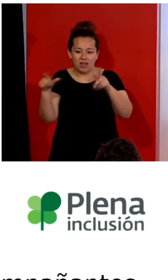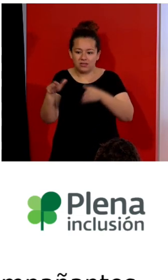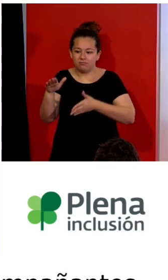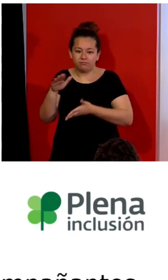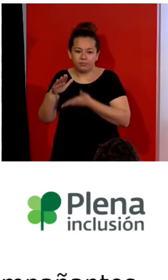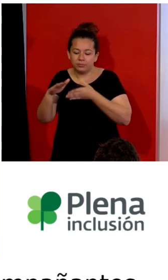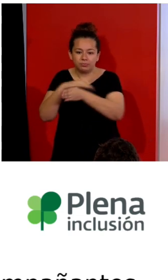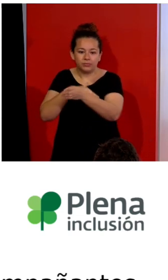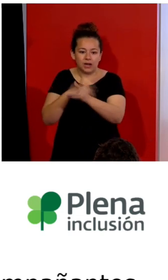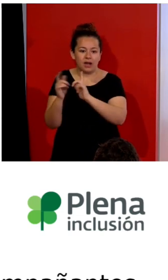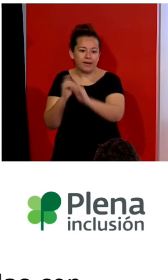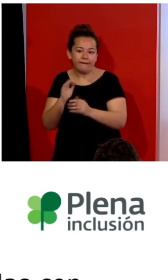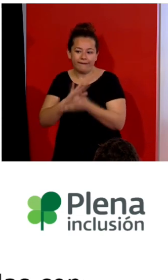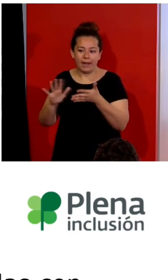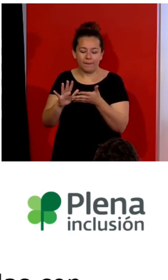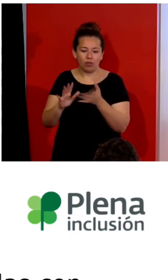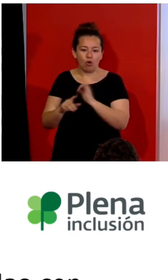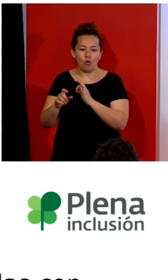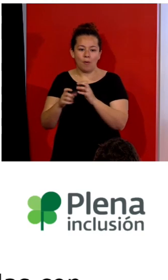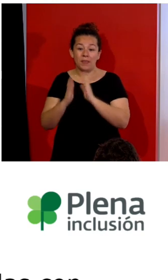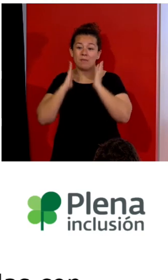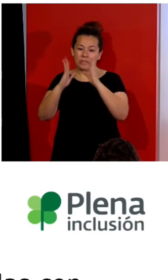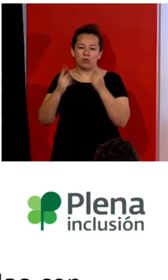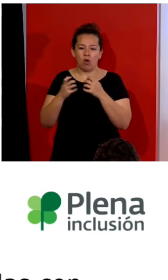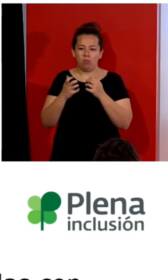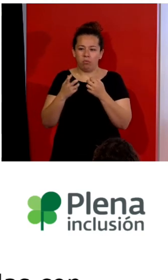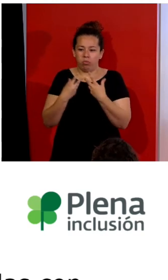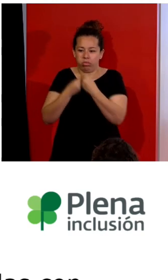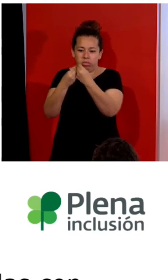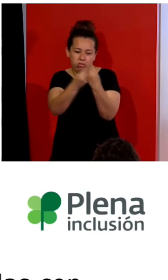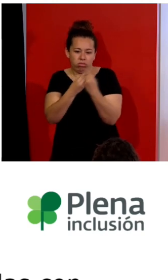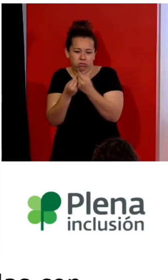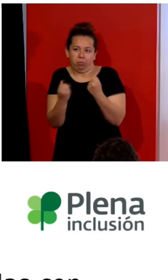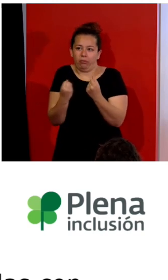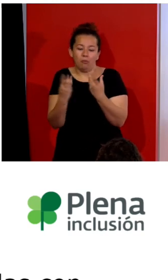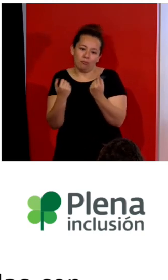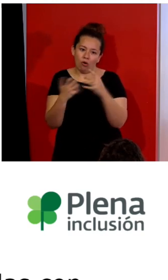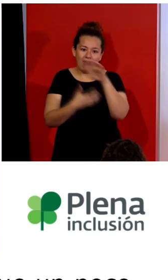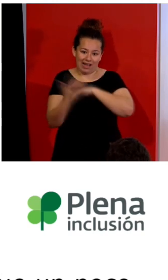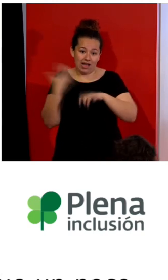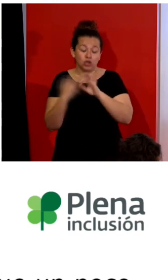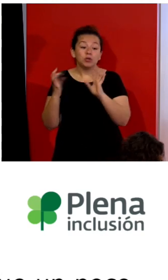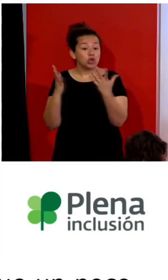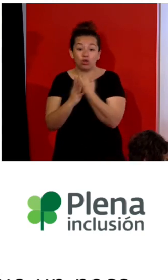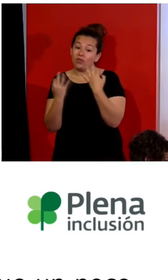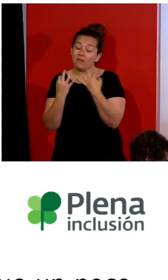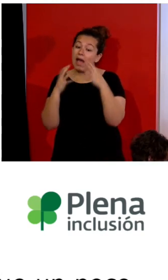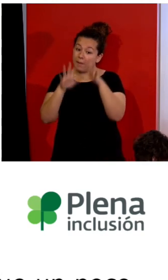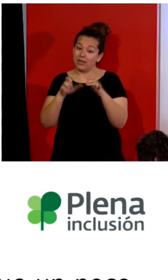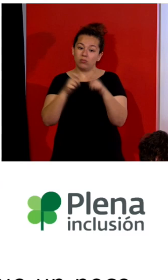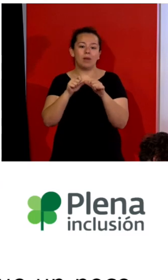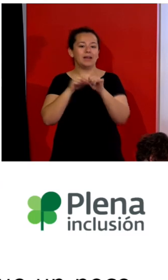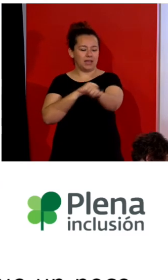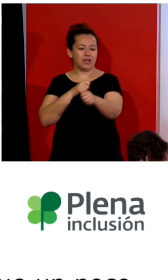se bloquearon los pasillos. Bueno, fue un poco caos. Bueno, pero como de todo hay que aprender, pues a partir de ese